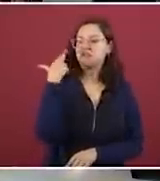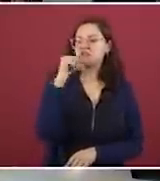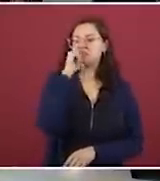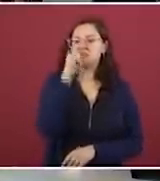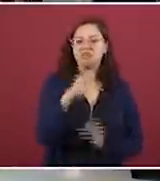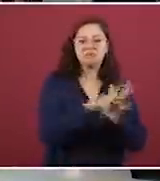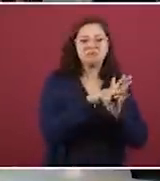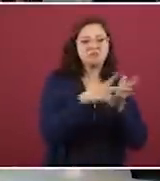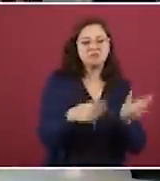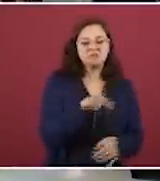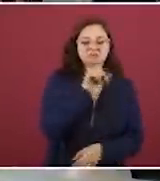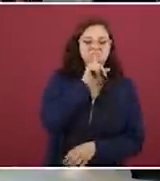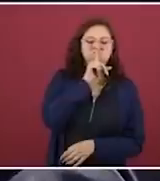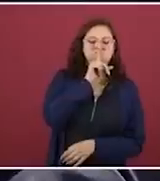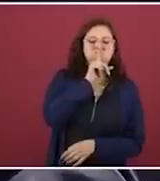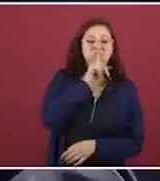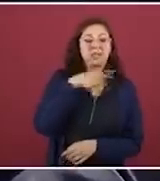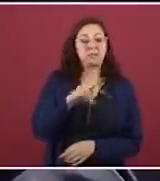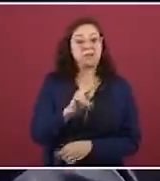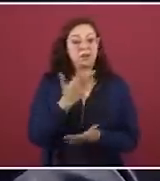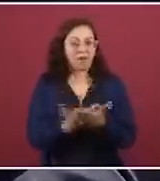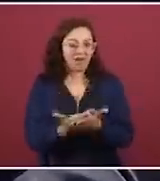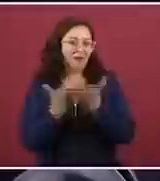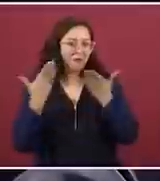Pero si no existiesen las redes,